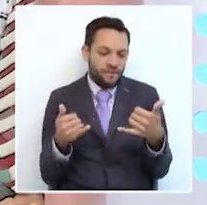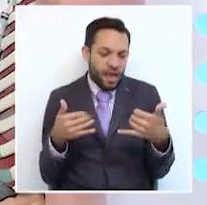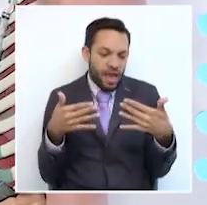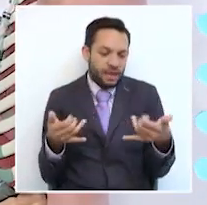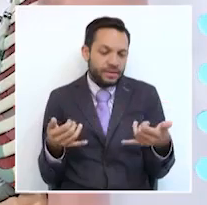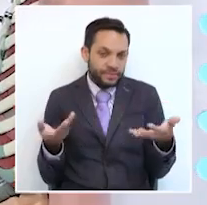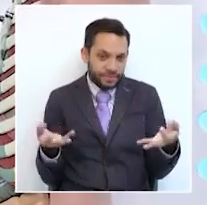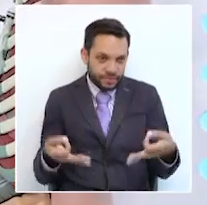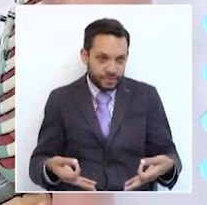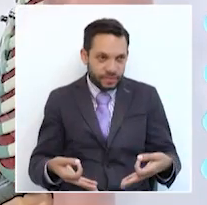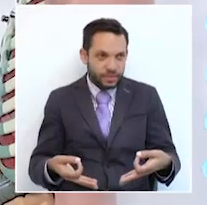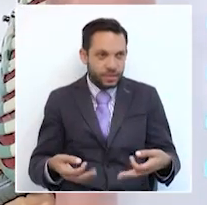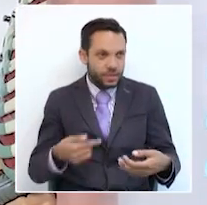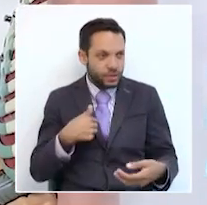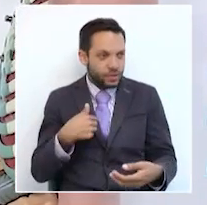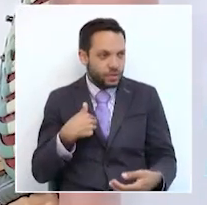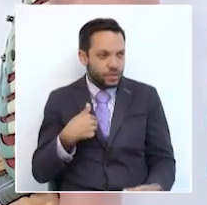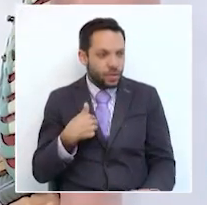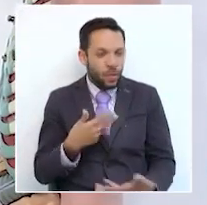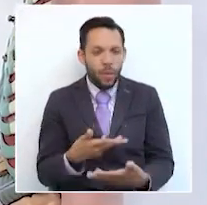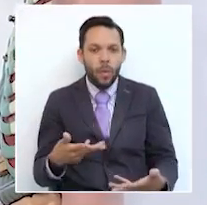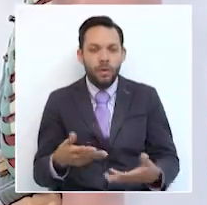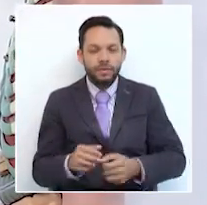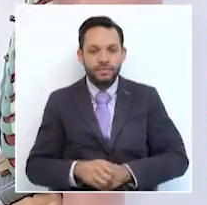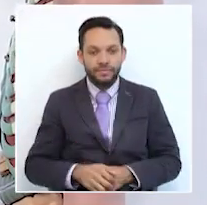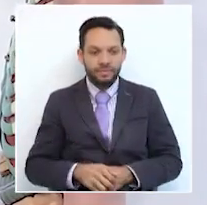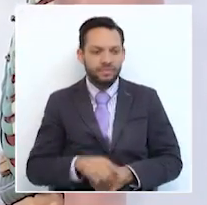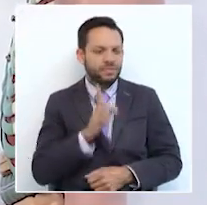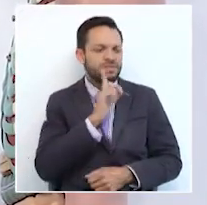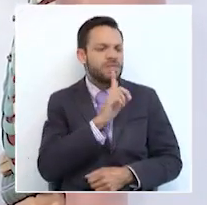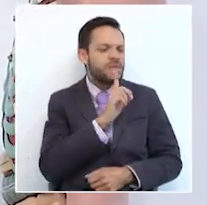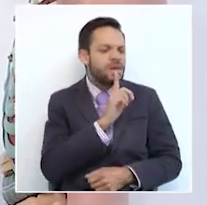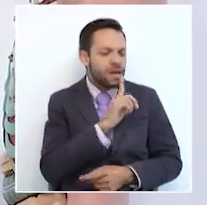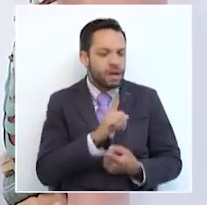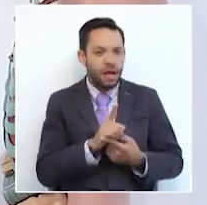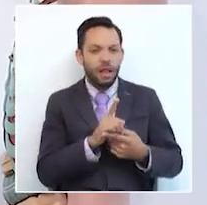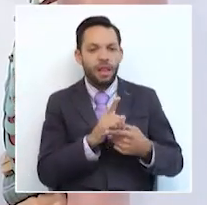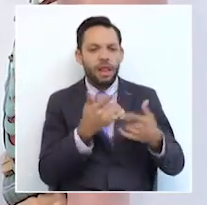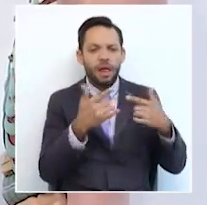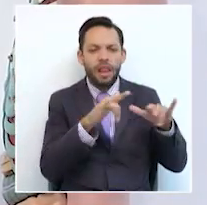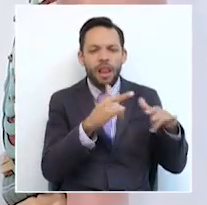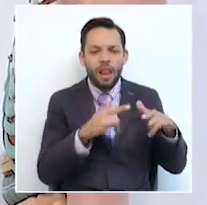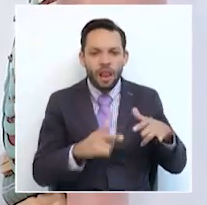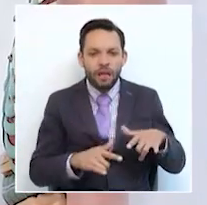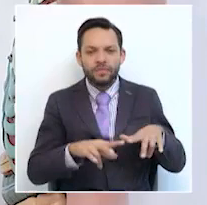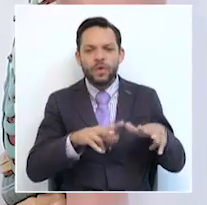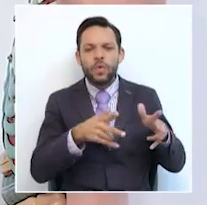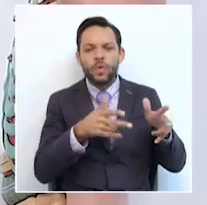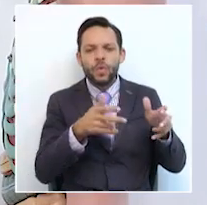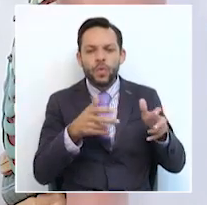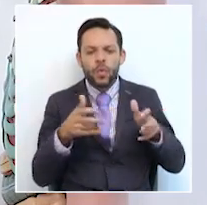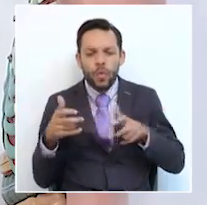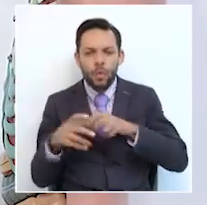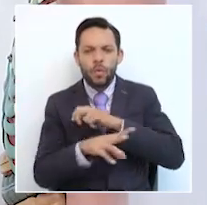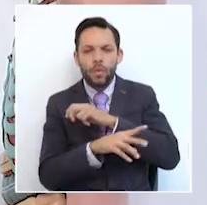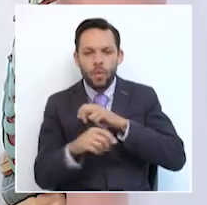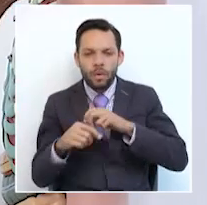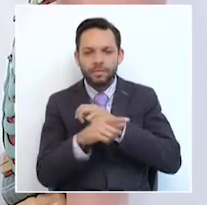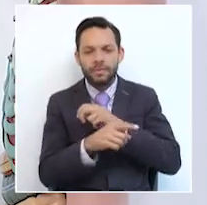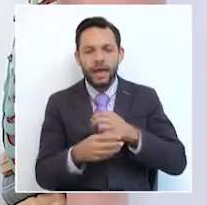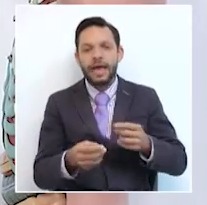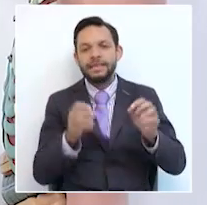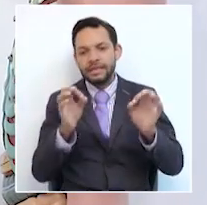karma si yo tiro con engaños y robos y maldad pues eso me llega entonces